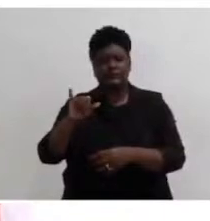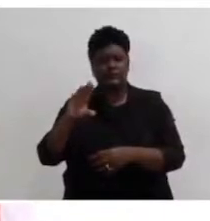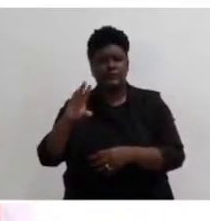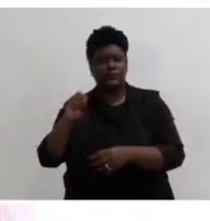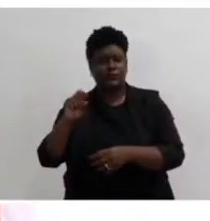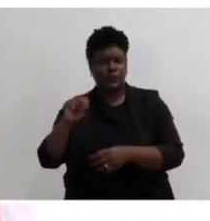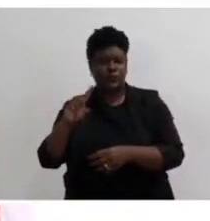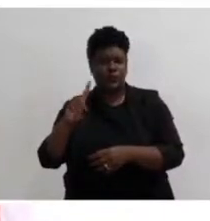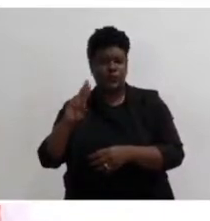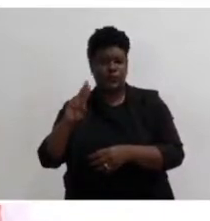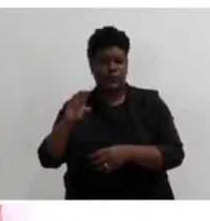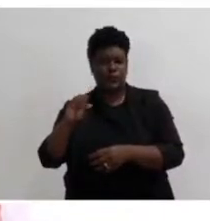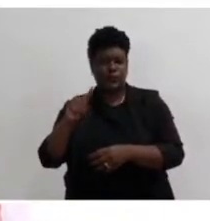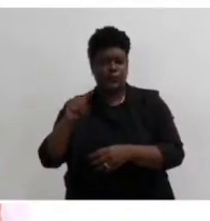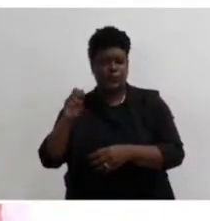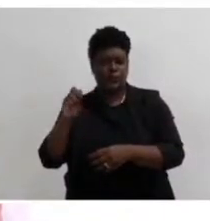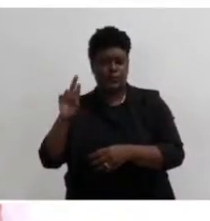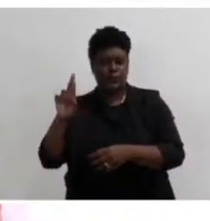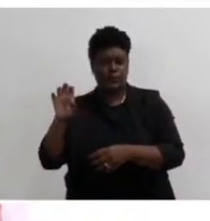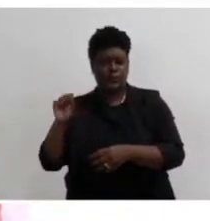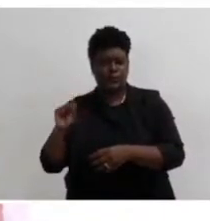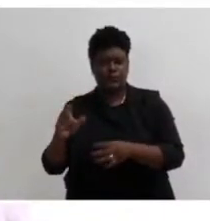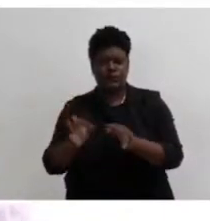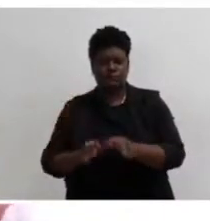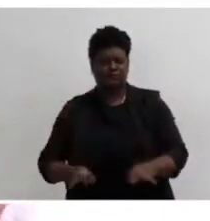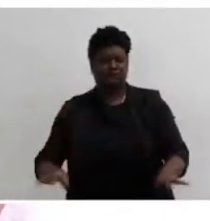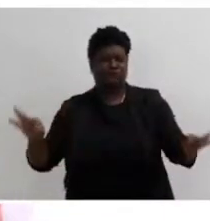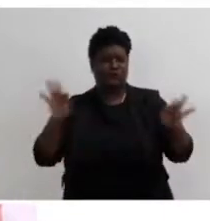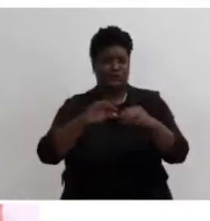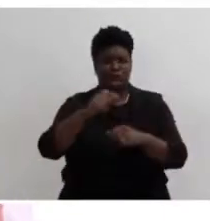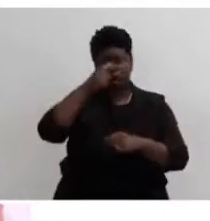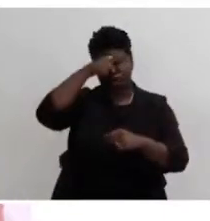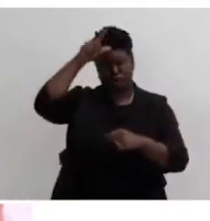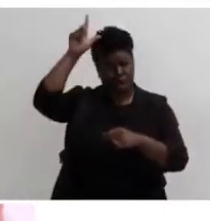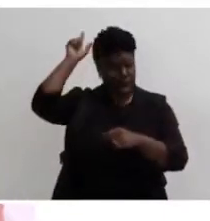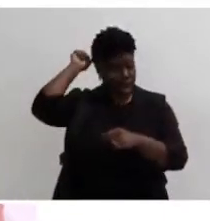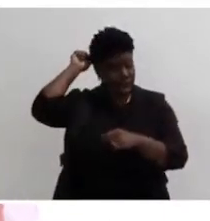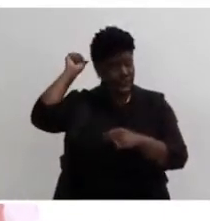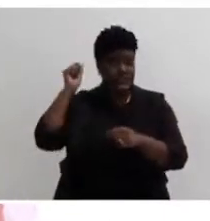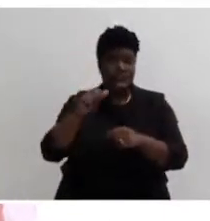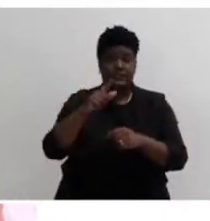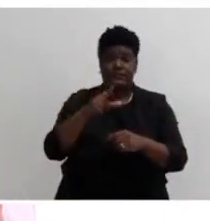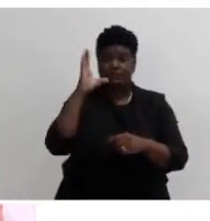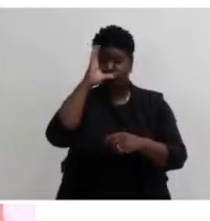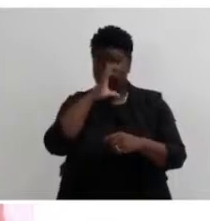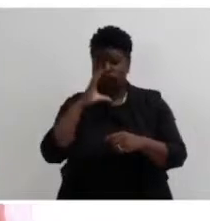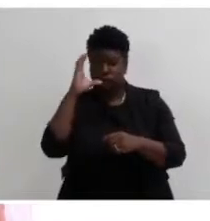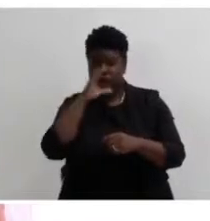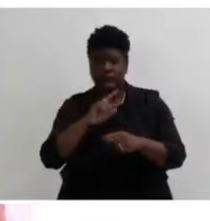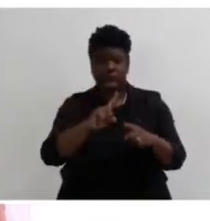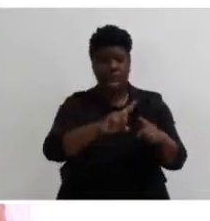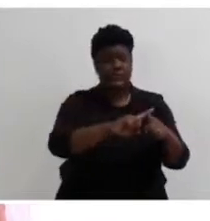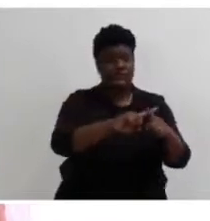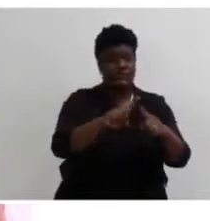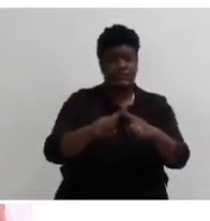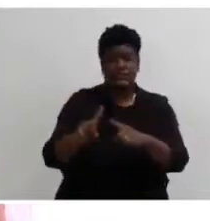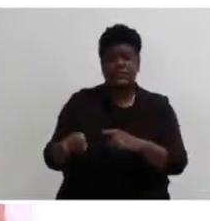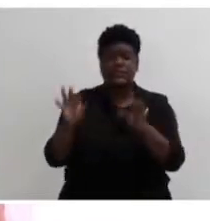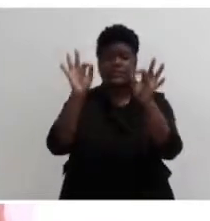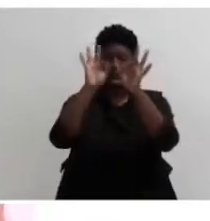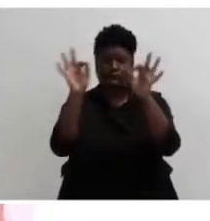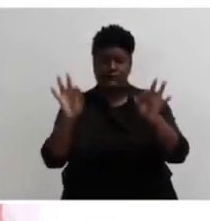y del interés del presidente Luis Abinader en encontrar nuevas alternativas para mejorar la economía de los